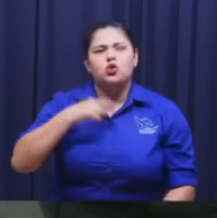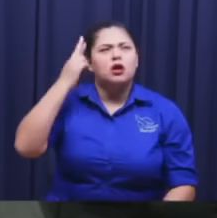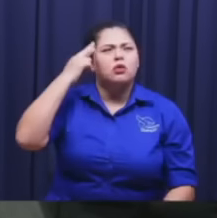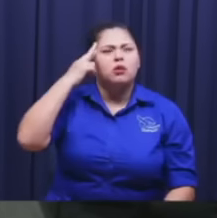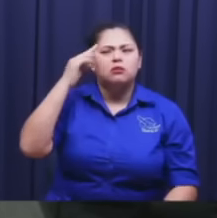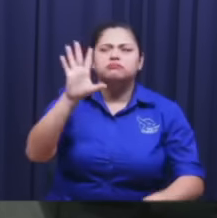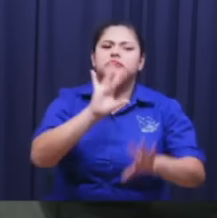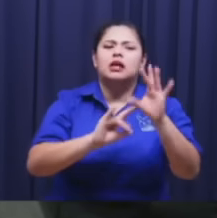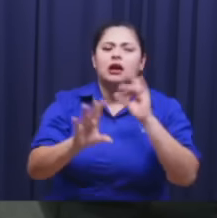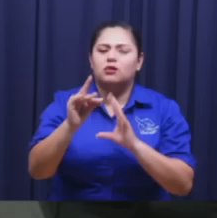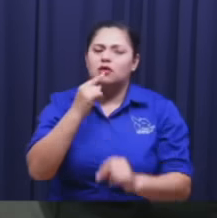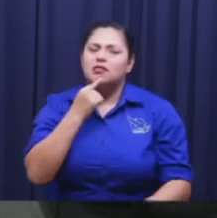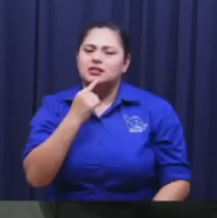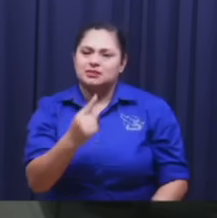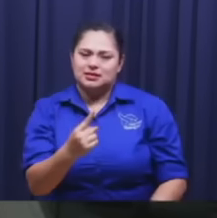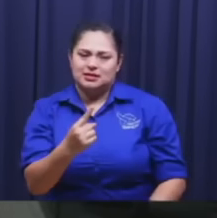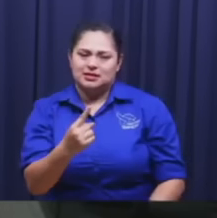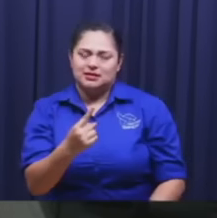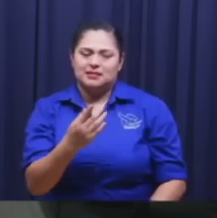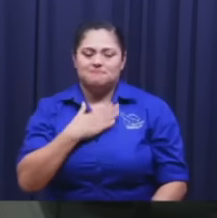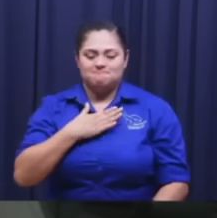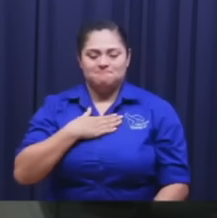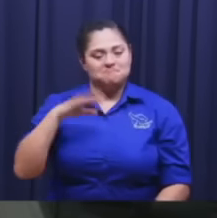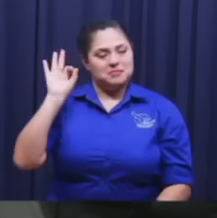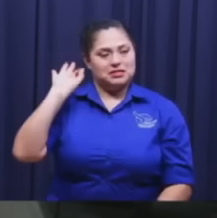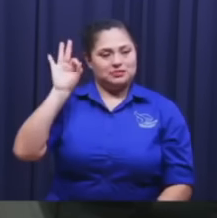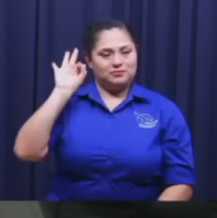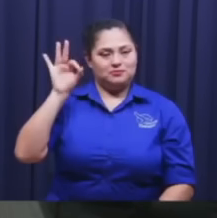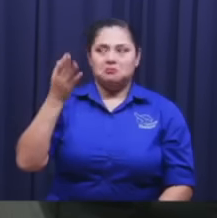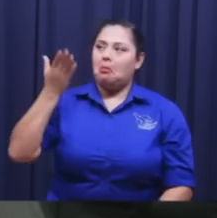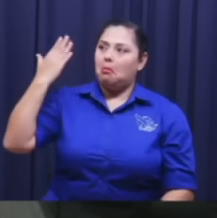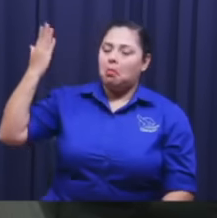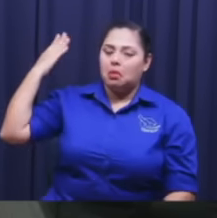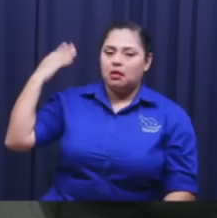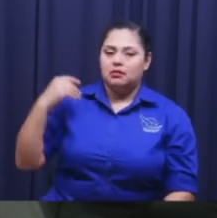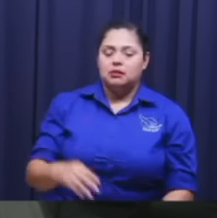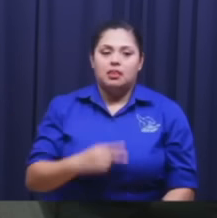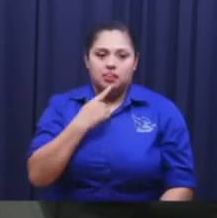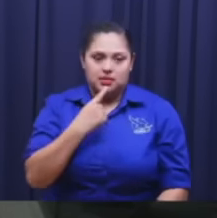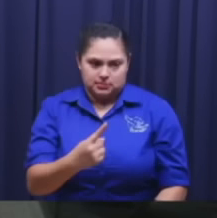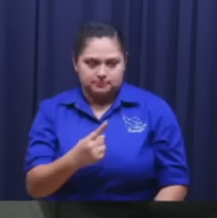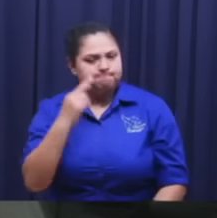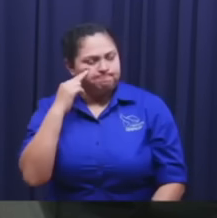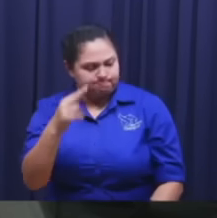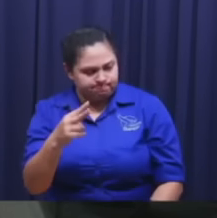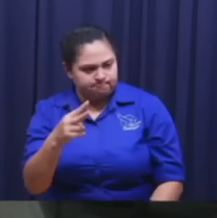algo que decía mi pastor. Decía, miren,